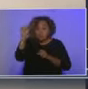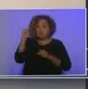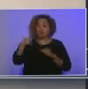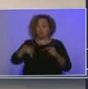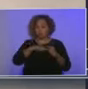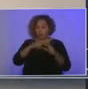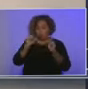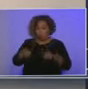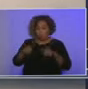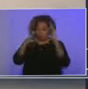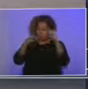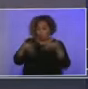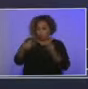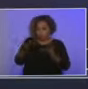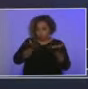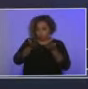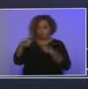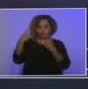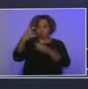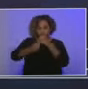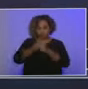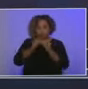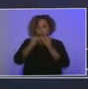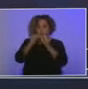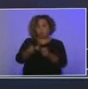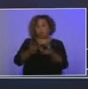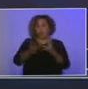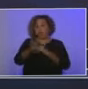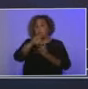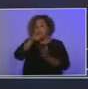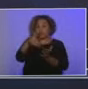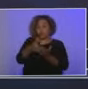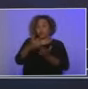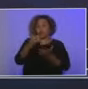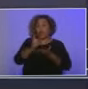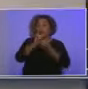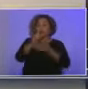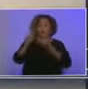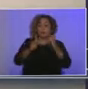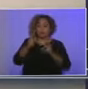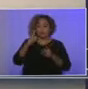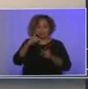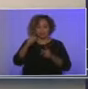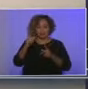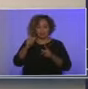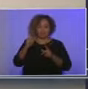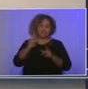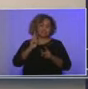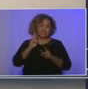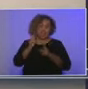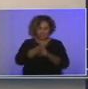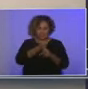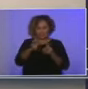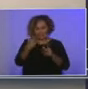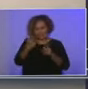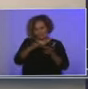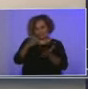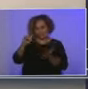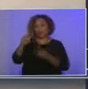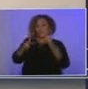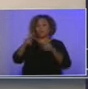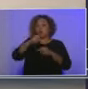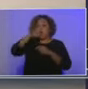esperamos poder seguir sirviéndoles por muchos años más. A través del Centro de Ayuda al Envejecido Víctima del Crimen, ofrecemos servicios a